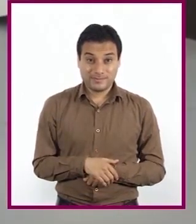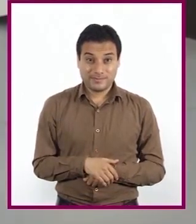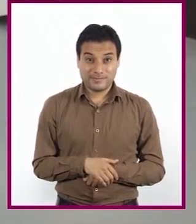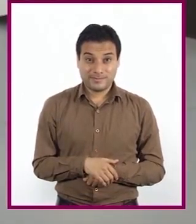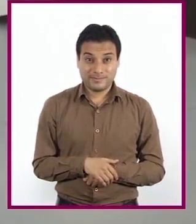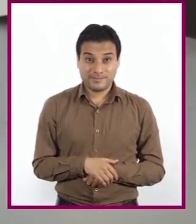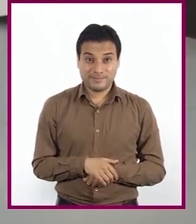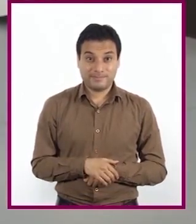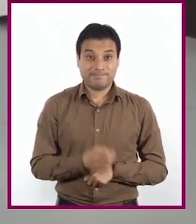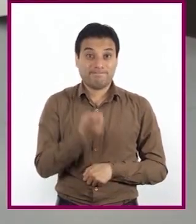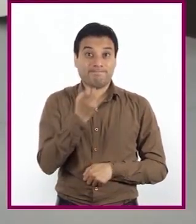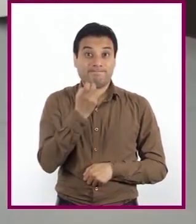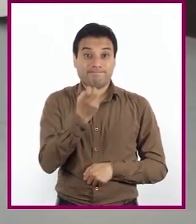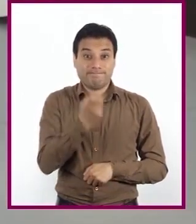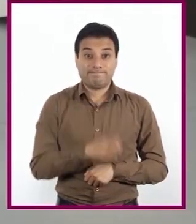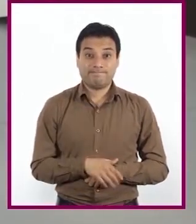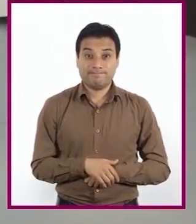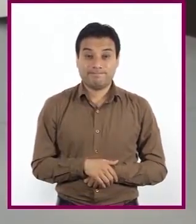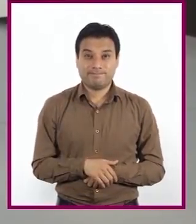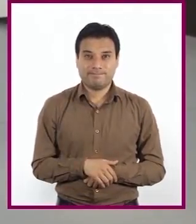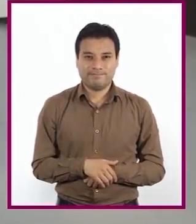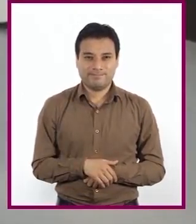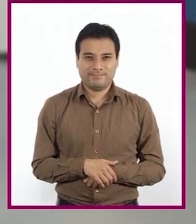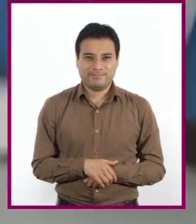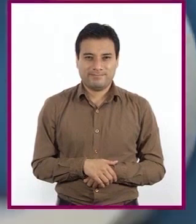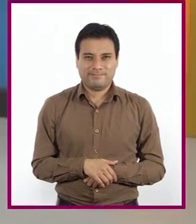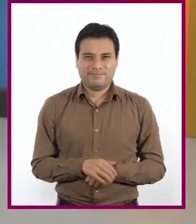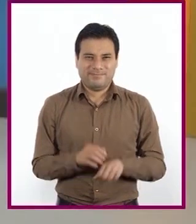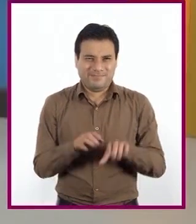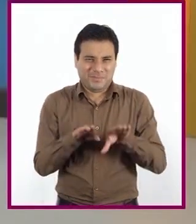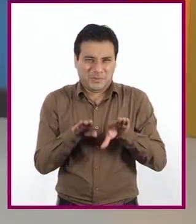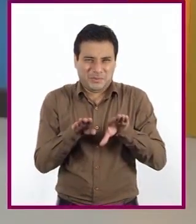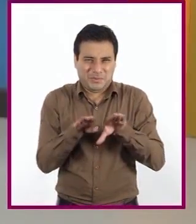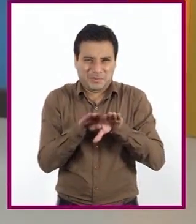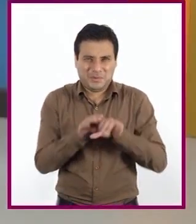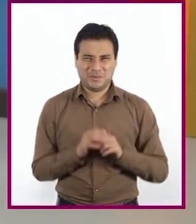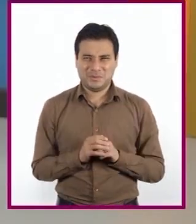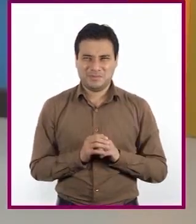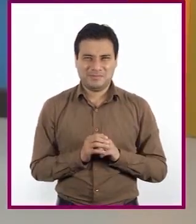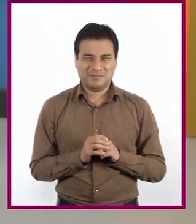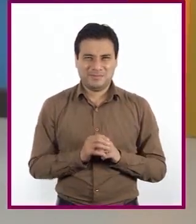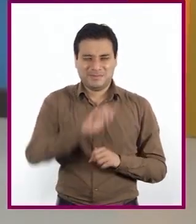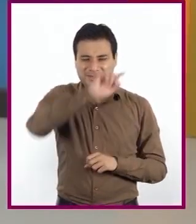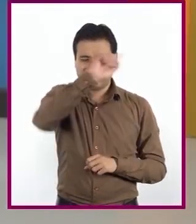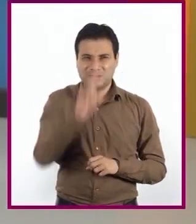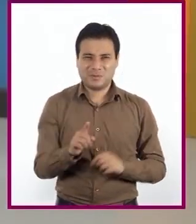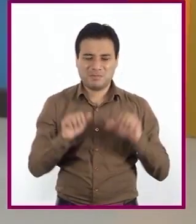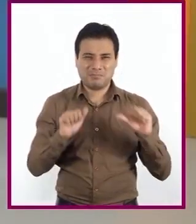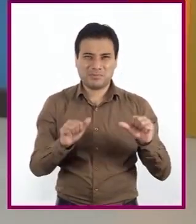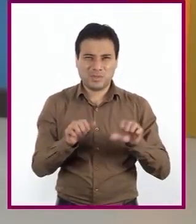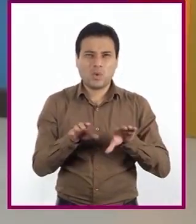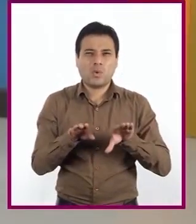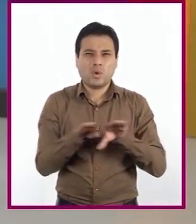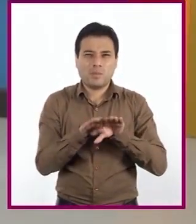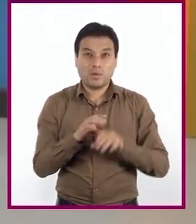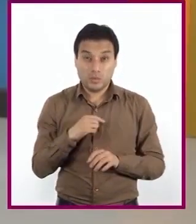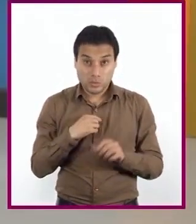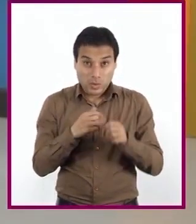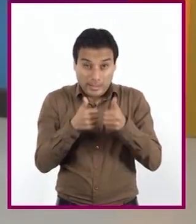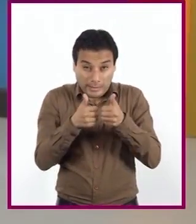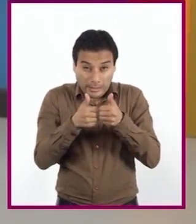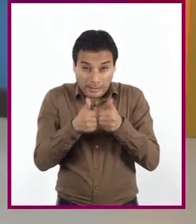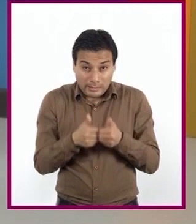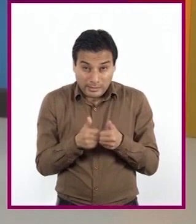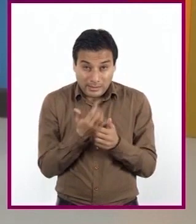En esa posición precisamente. Ay, pero ¿cómo sabemos que nos va a caer un rayo? Ni modo que nos quedemos así durante toda la